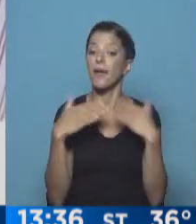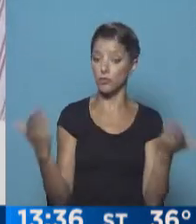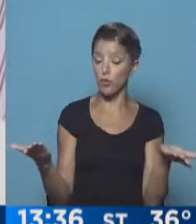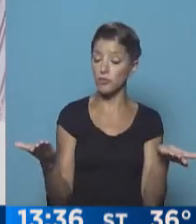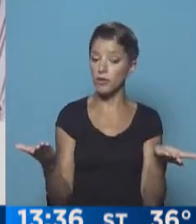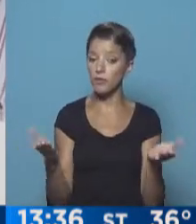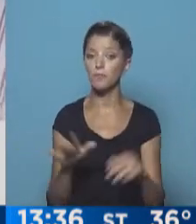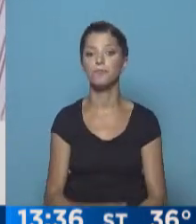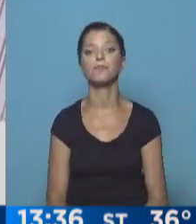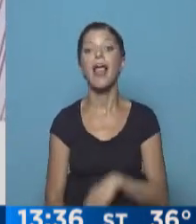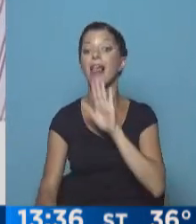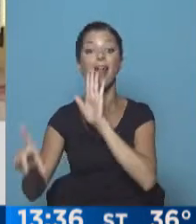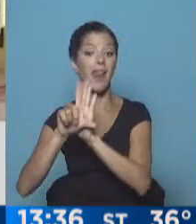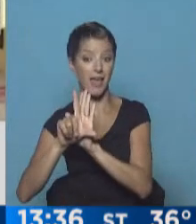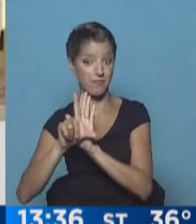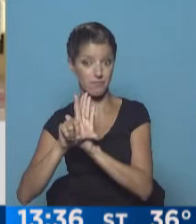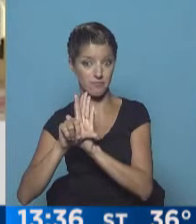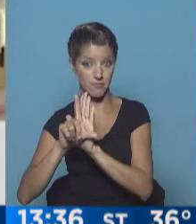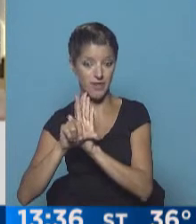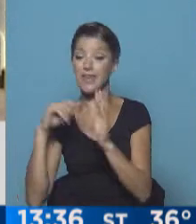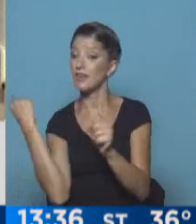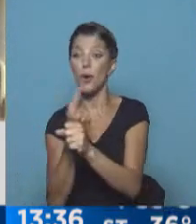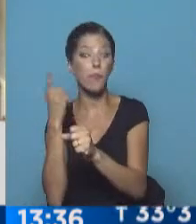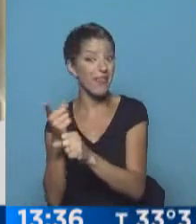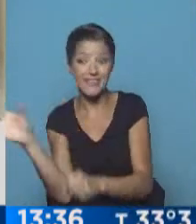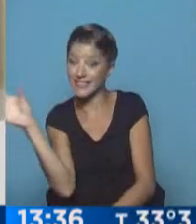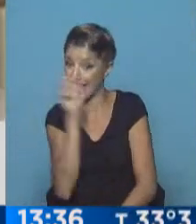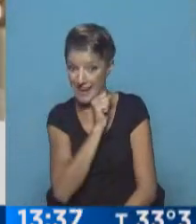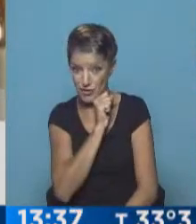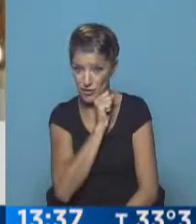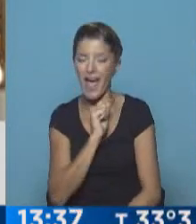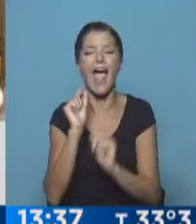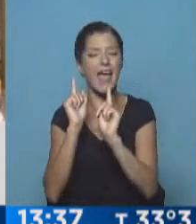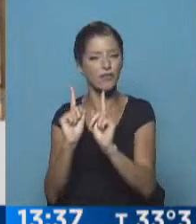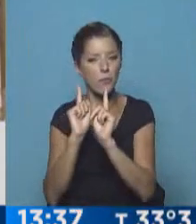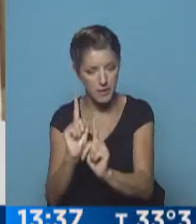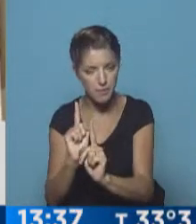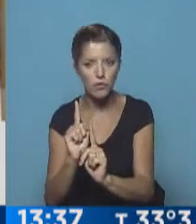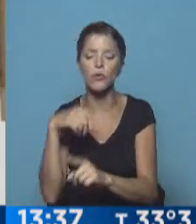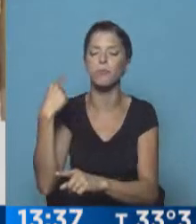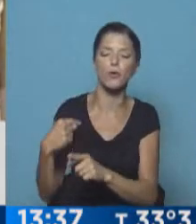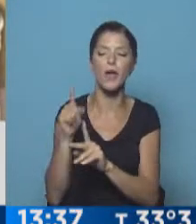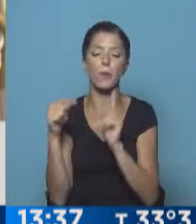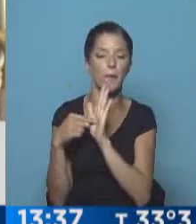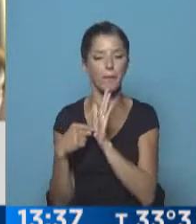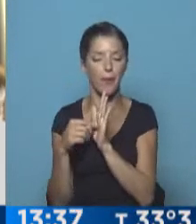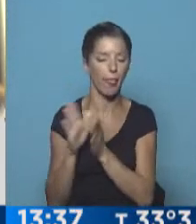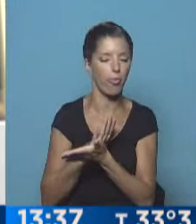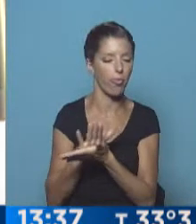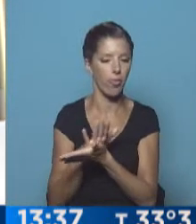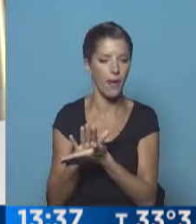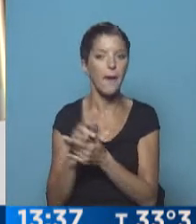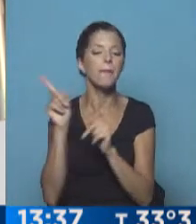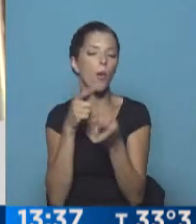ley y no puede mantener secreto ninguno esas son picardías para hacer